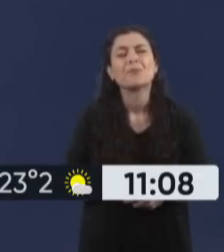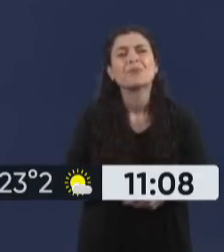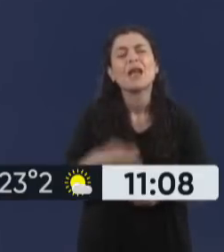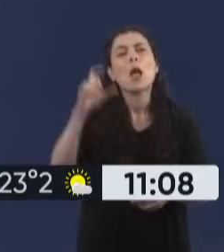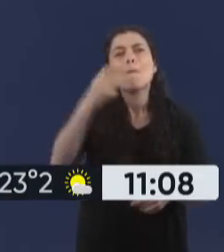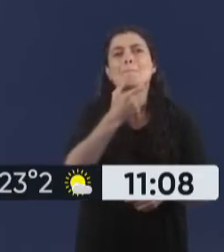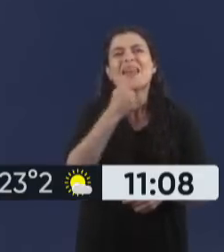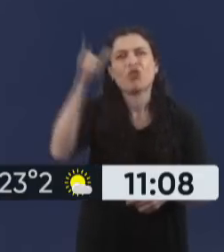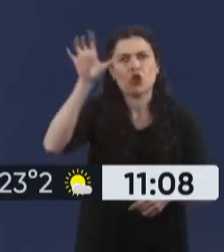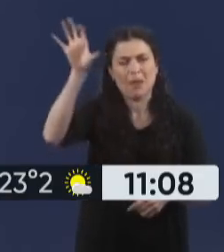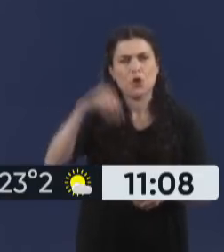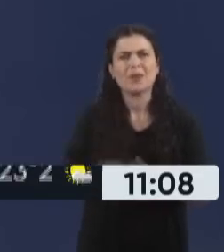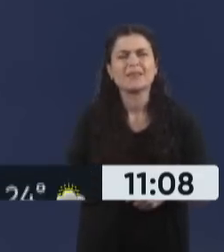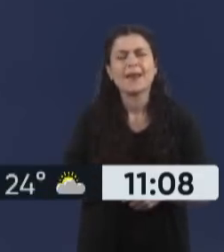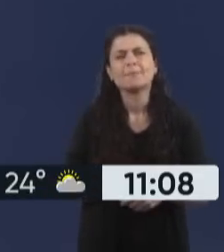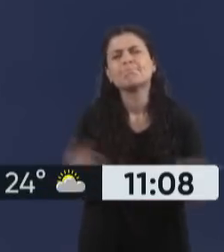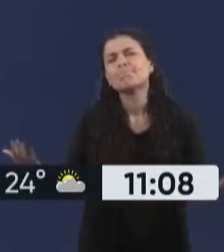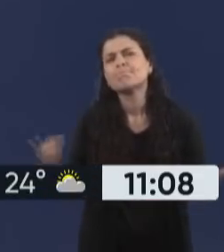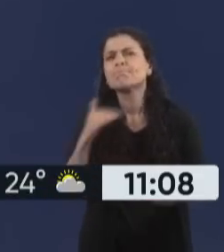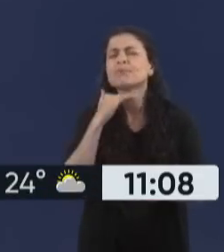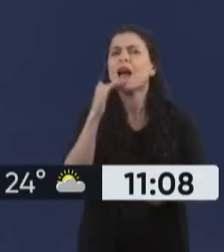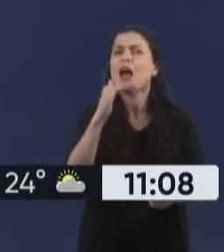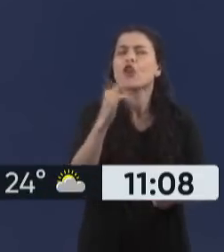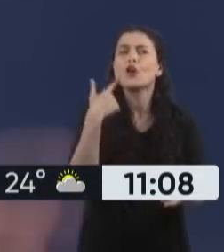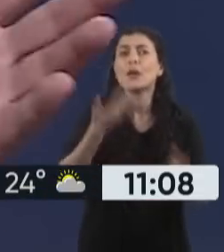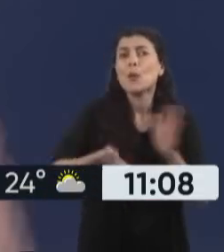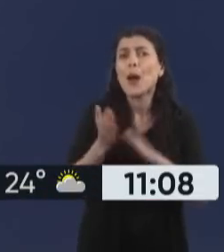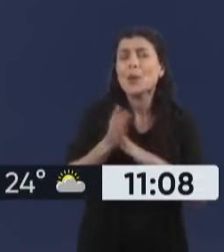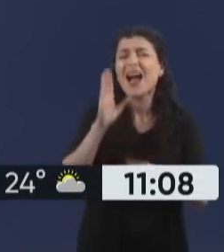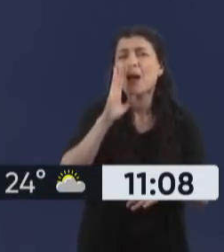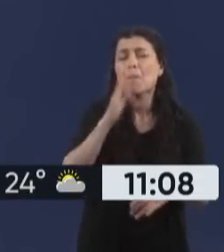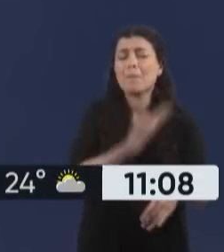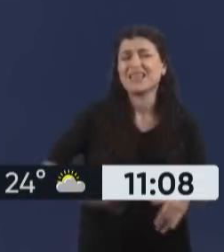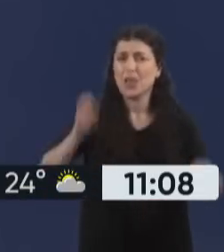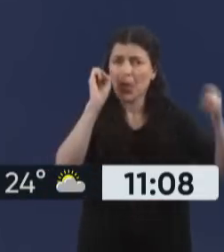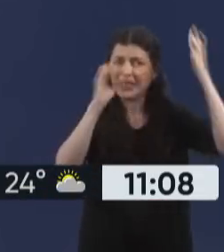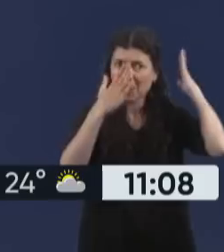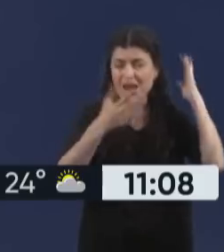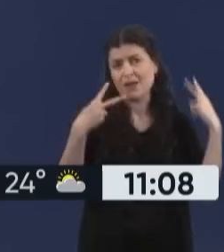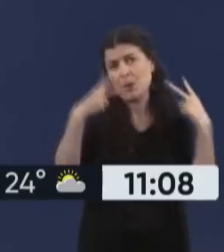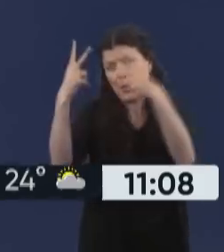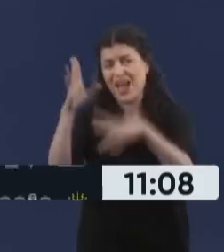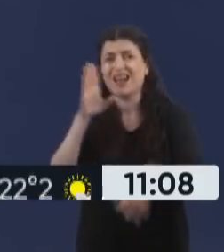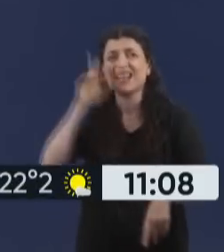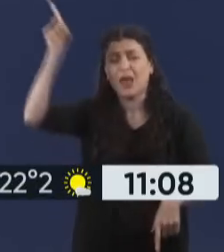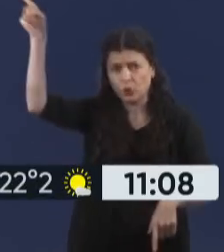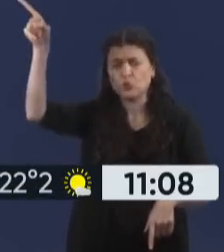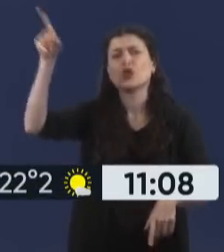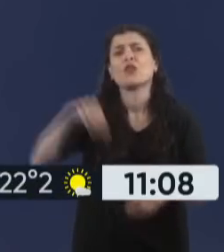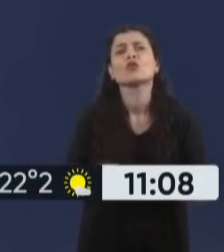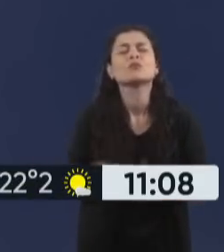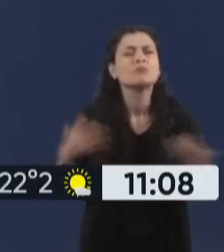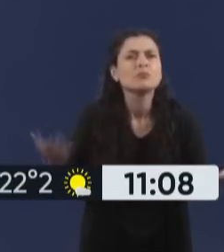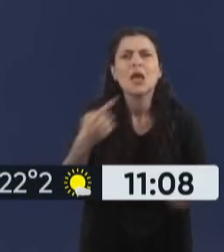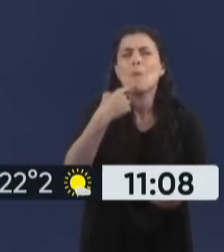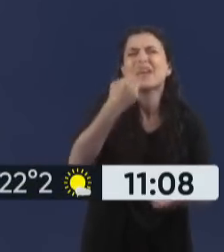Andino Mendoza. Adorni, en minutos va a llegar el presidente, en pocos minutos, el presidente a Miami. La consulta tiene que ver